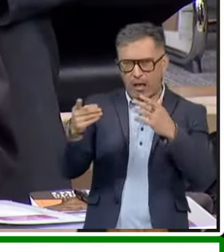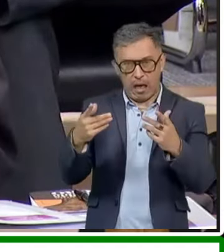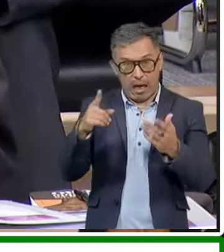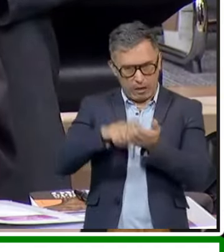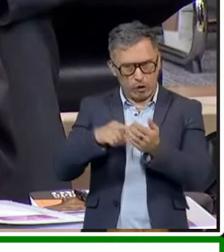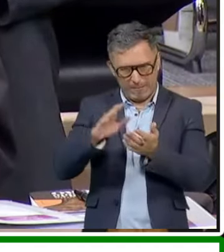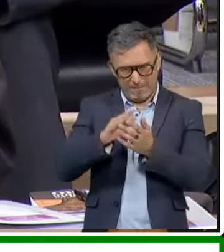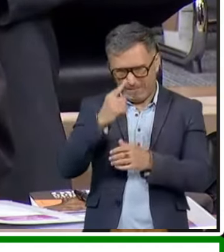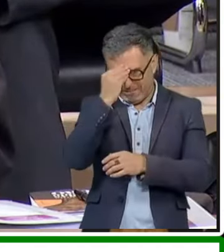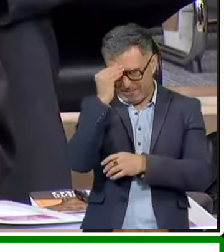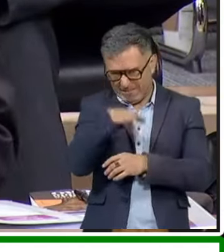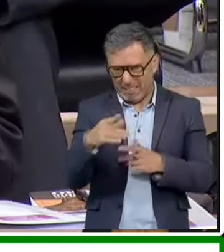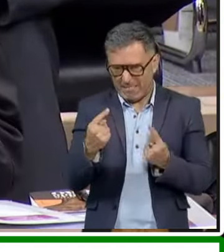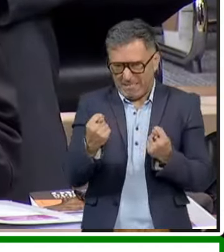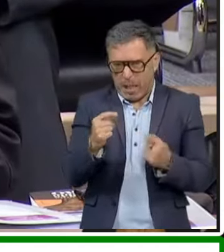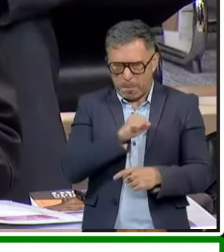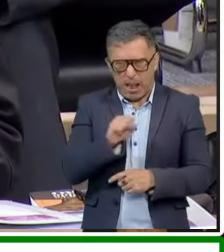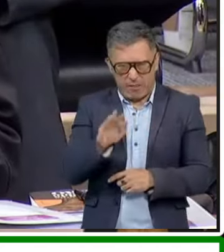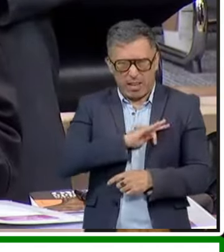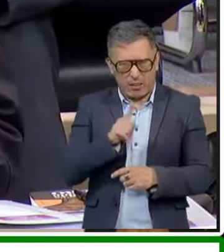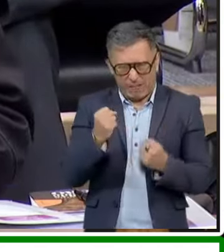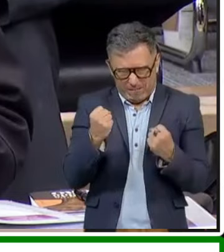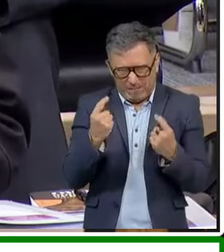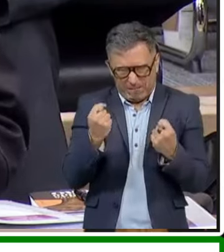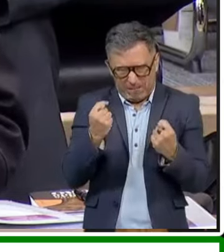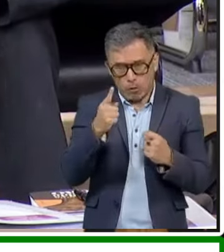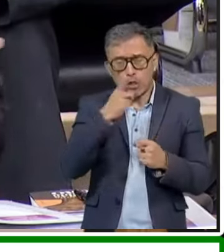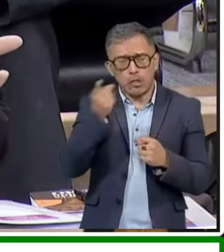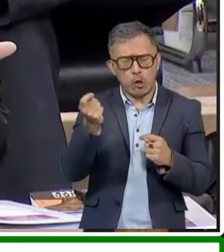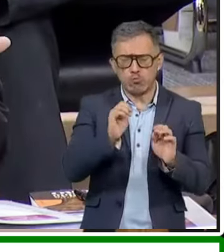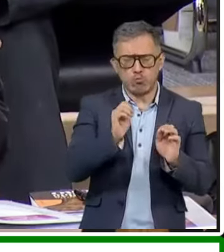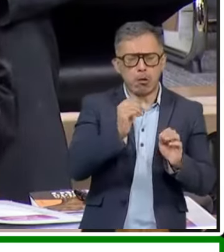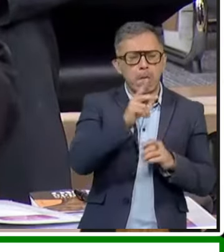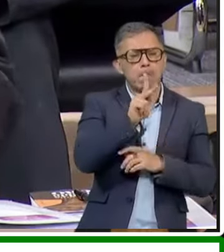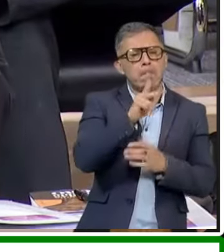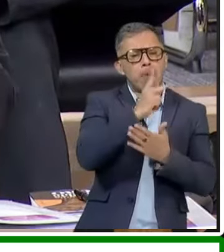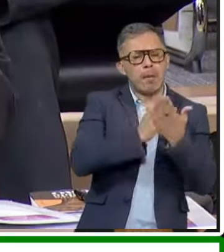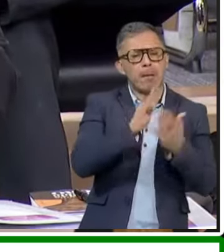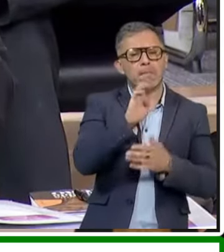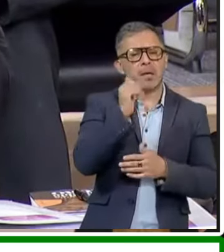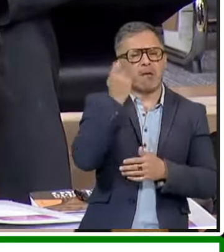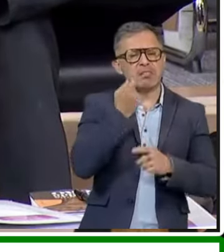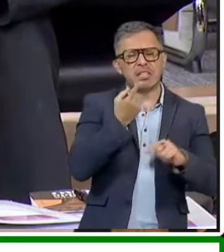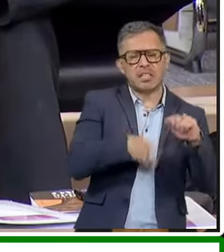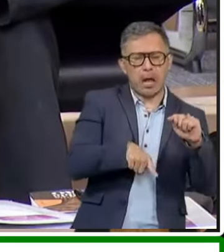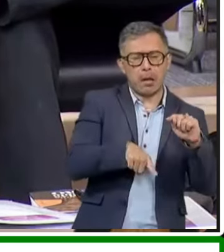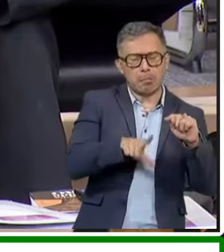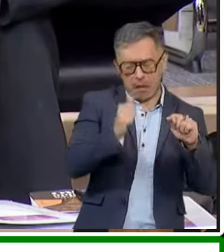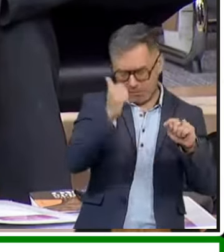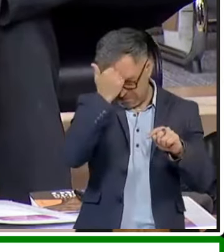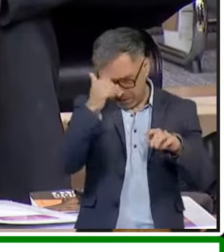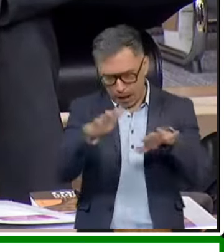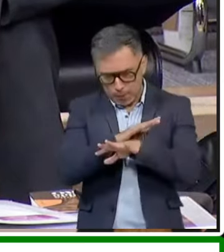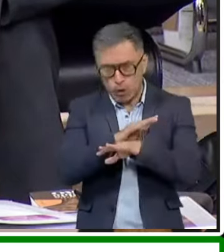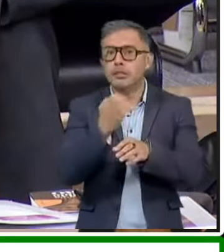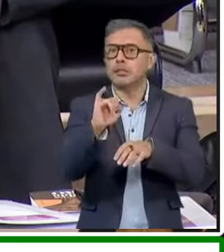a quitar los programas sociales, luego dijo que no, luego firmó con sangre, ya no le cree nadie y ahora quiere usar al INE. Hay una